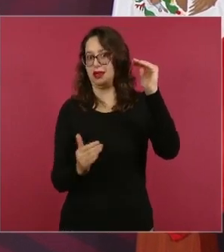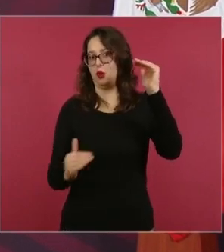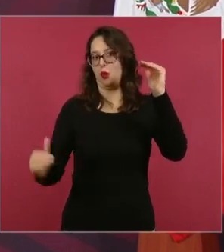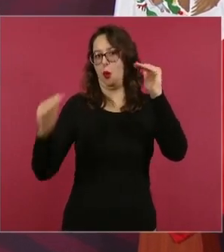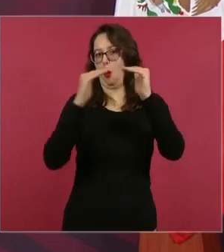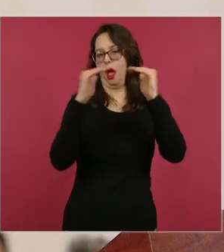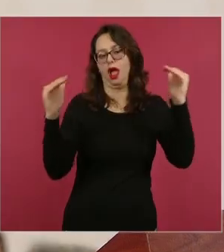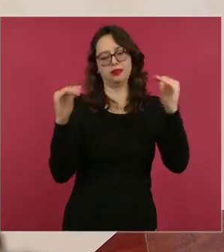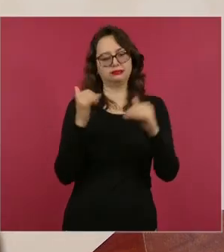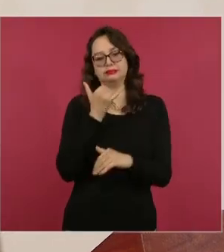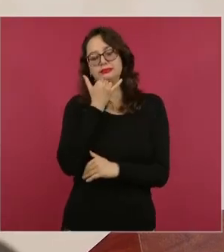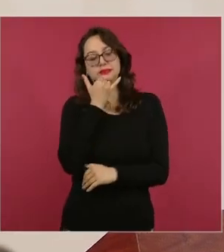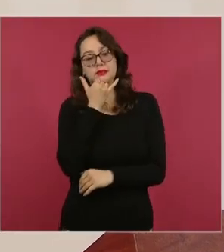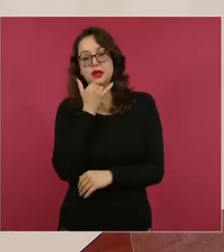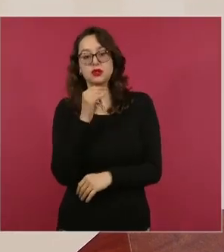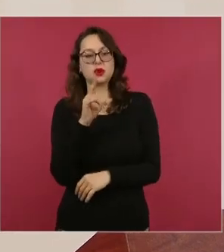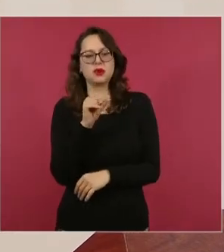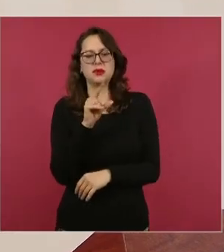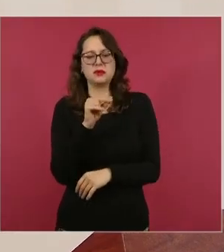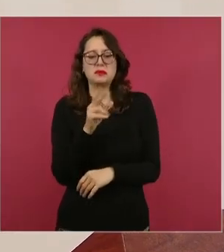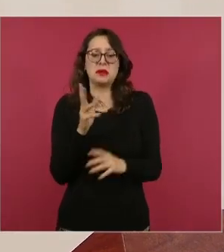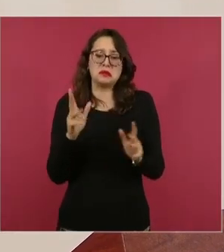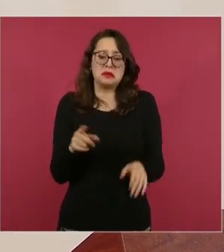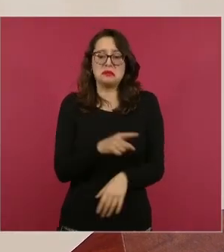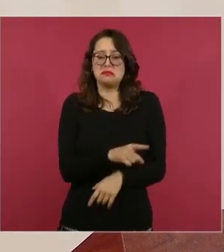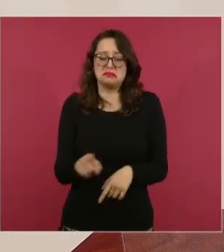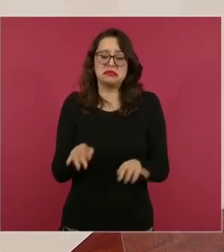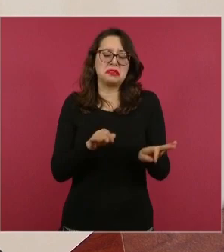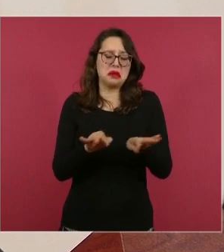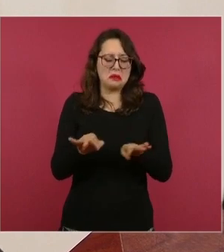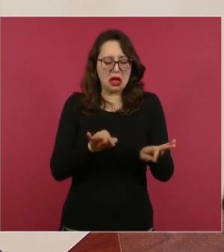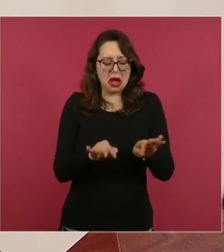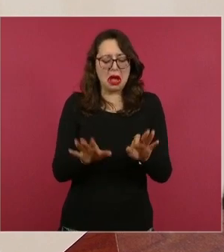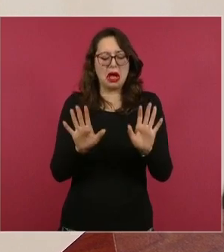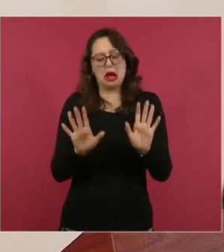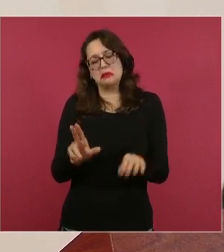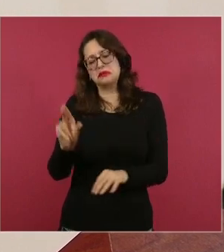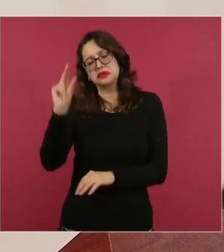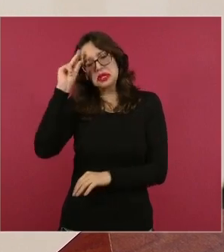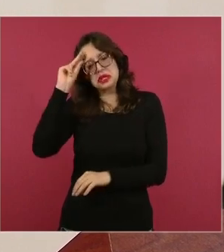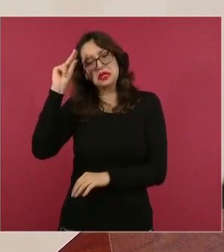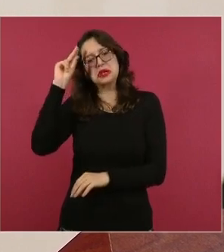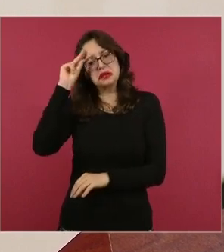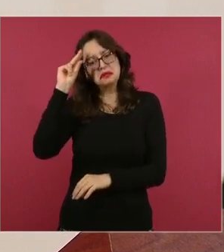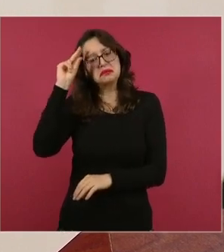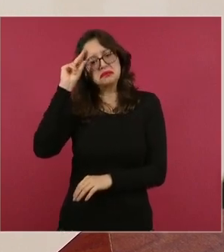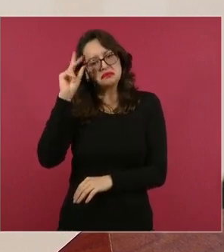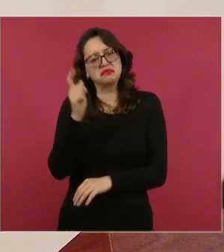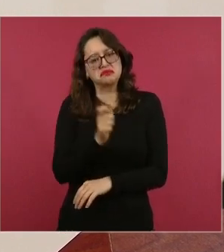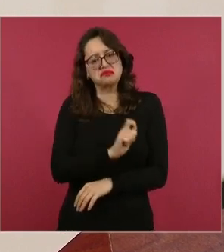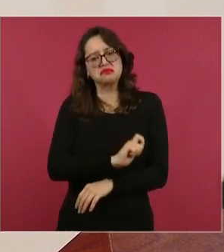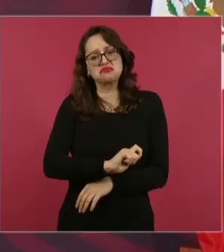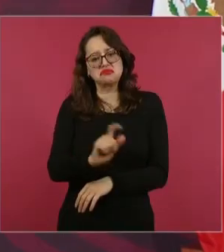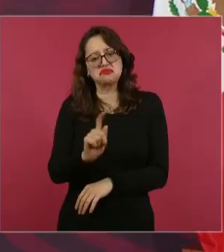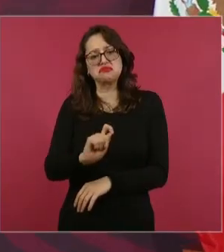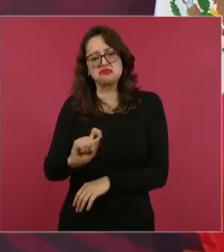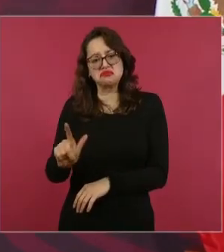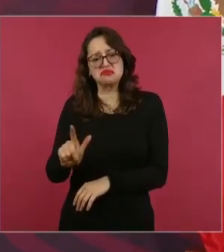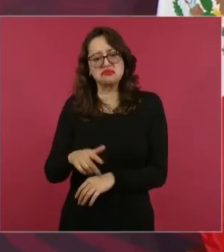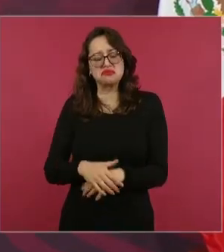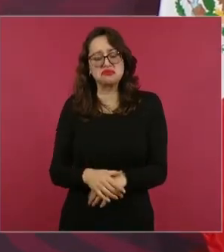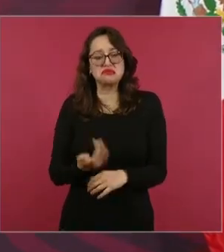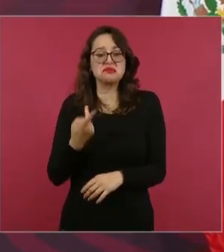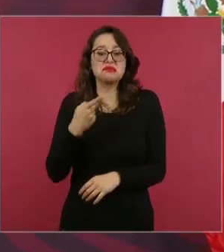este y y son inteligentes y son profesionales